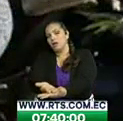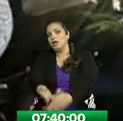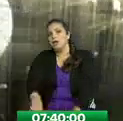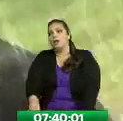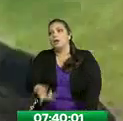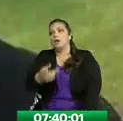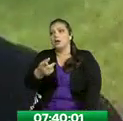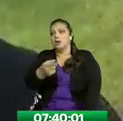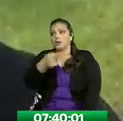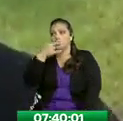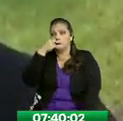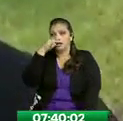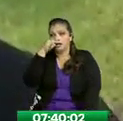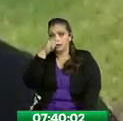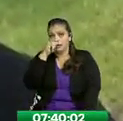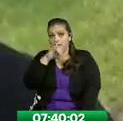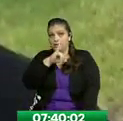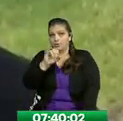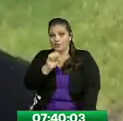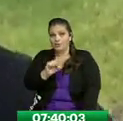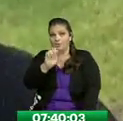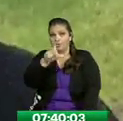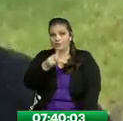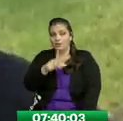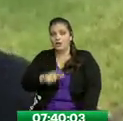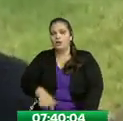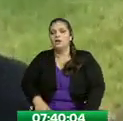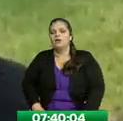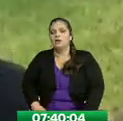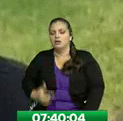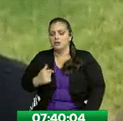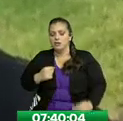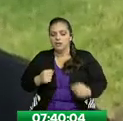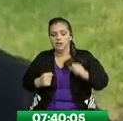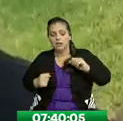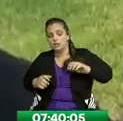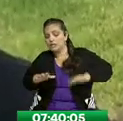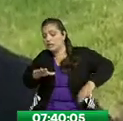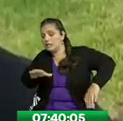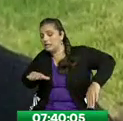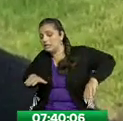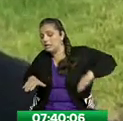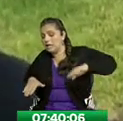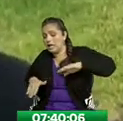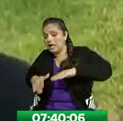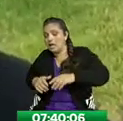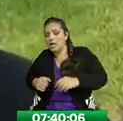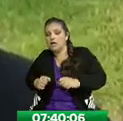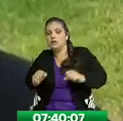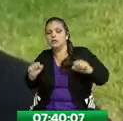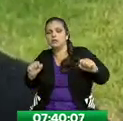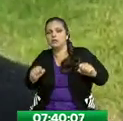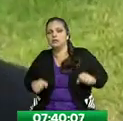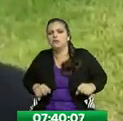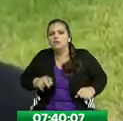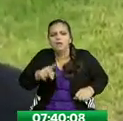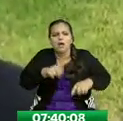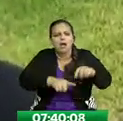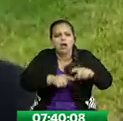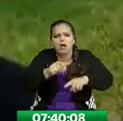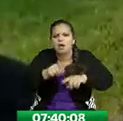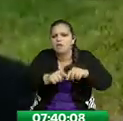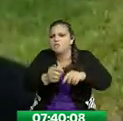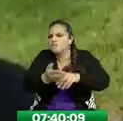impacto. Se agarraron con nervios en mí, después yo no podía nada que hacer, después con la cabeza